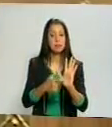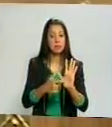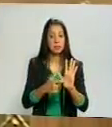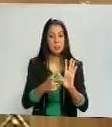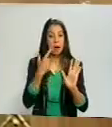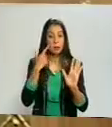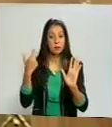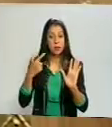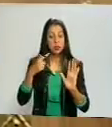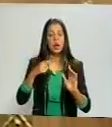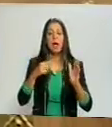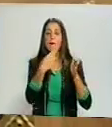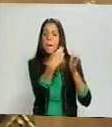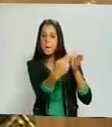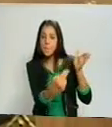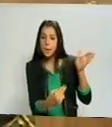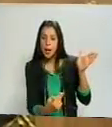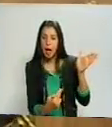este mapa